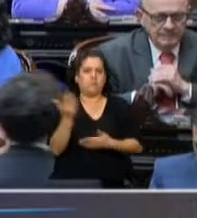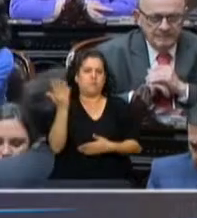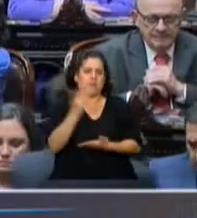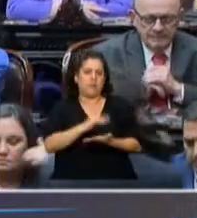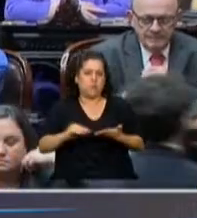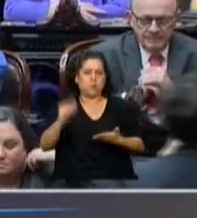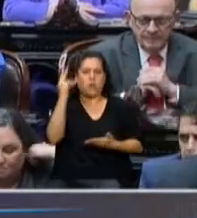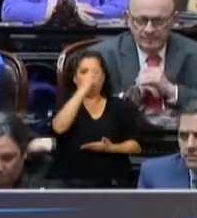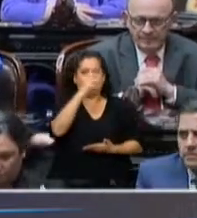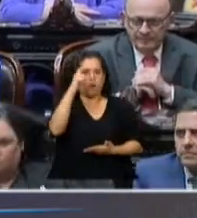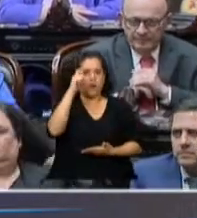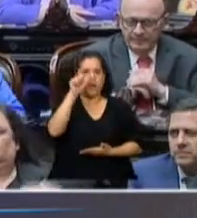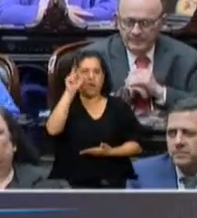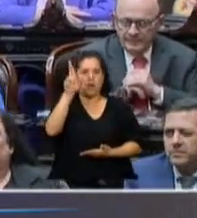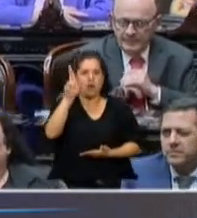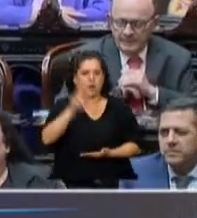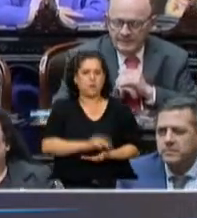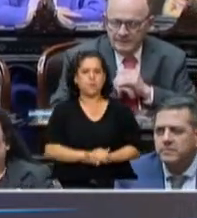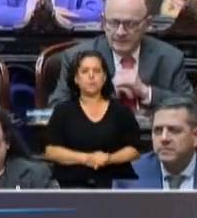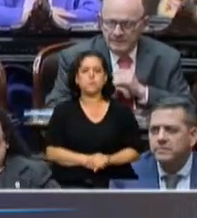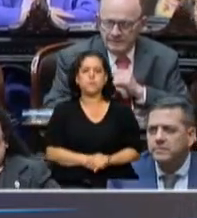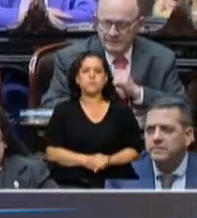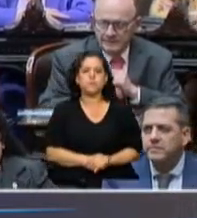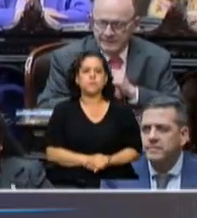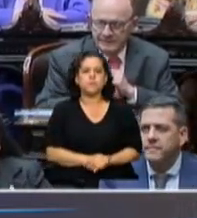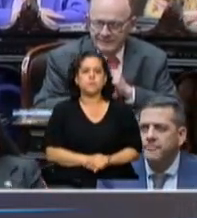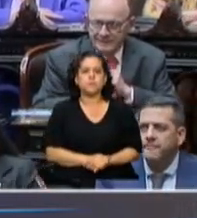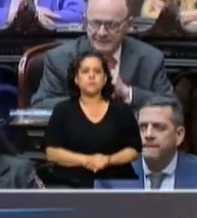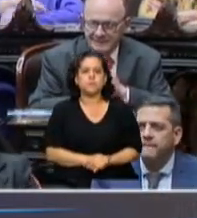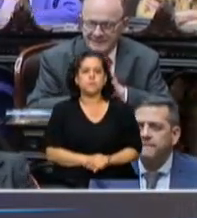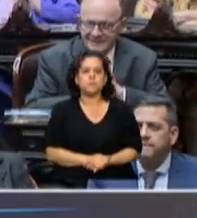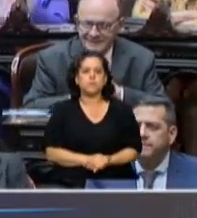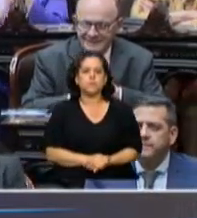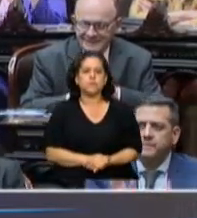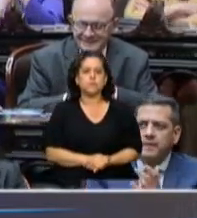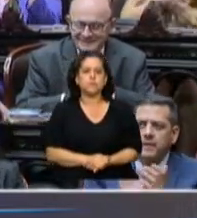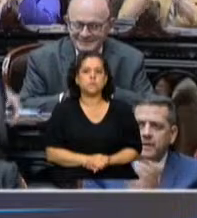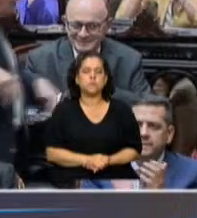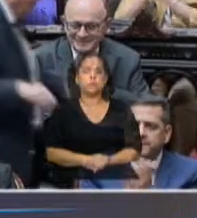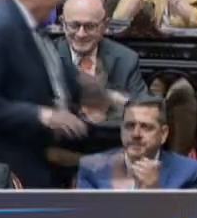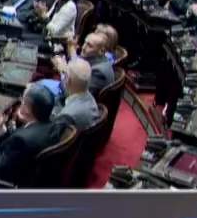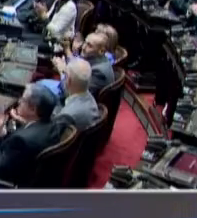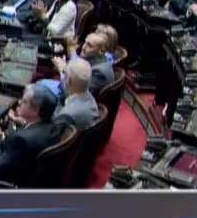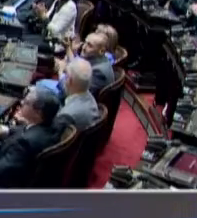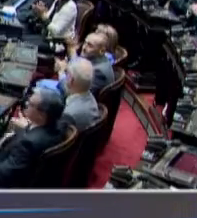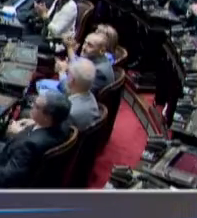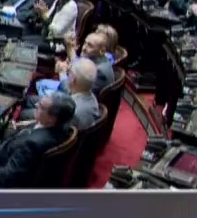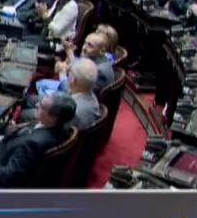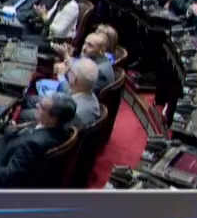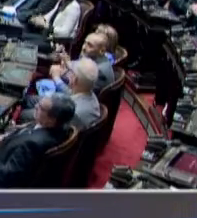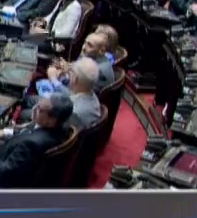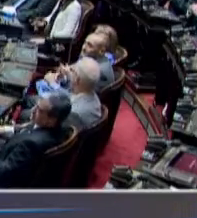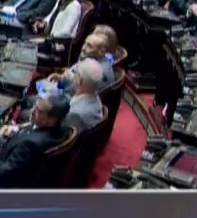encontraremos qué en perspectiva van teniendo los distintos temas los diputados y diputadas que asumieron hoy. Y otro tema que tiene que ver también con